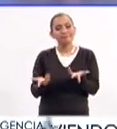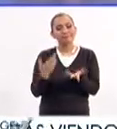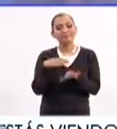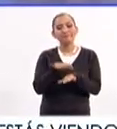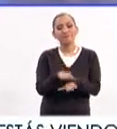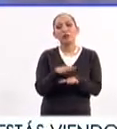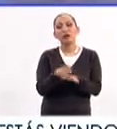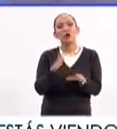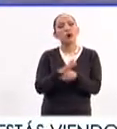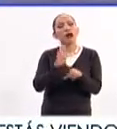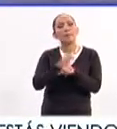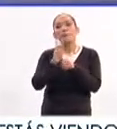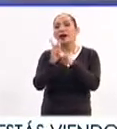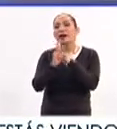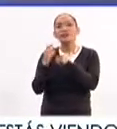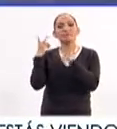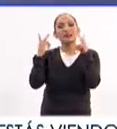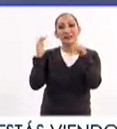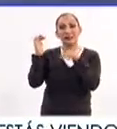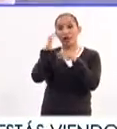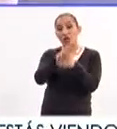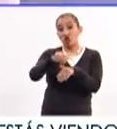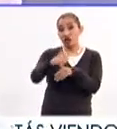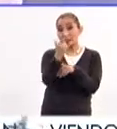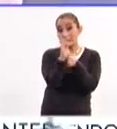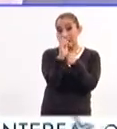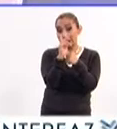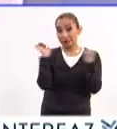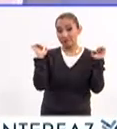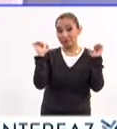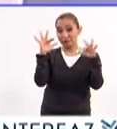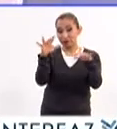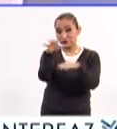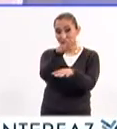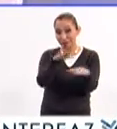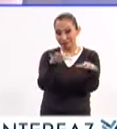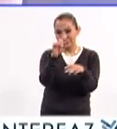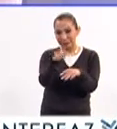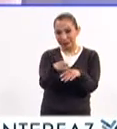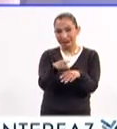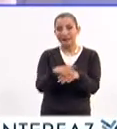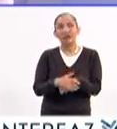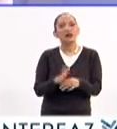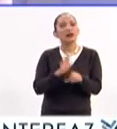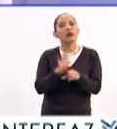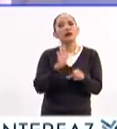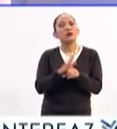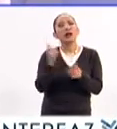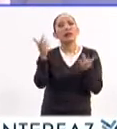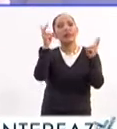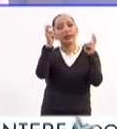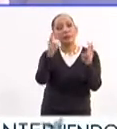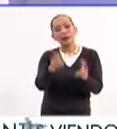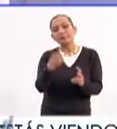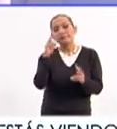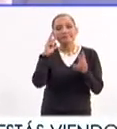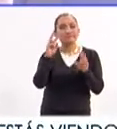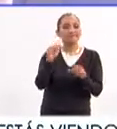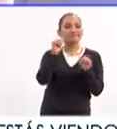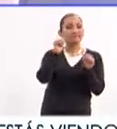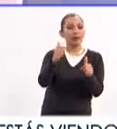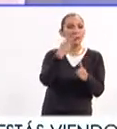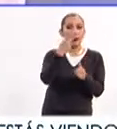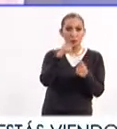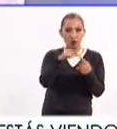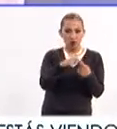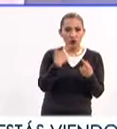sobre qué países, me decía 12 países se van a congregar en este evento y cuáles van a ser los temas principales. Ya hablamos